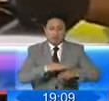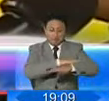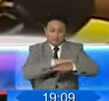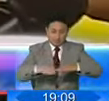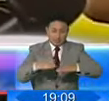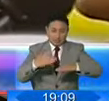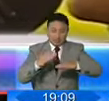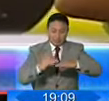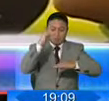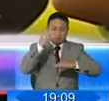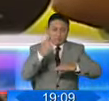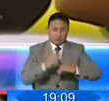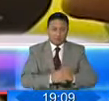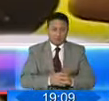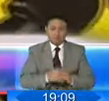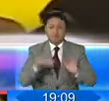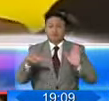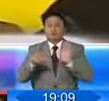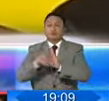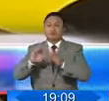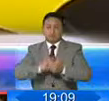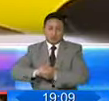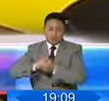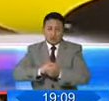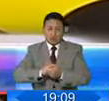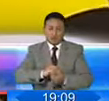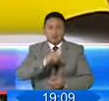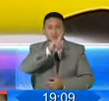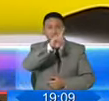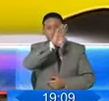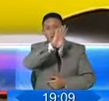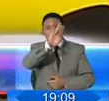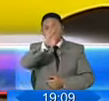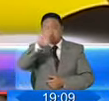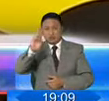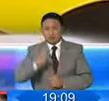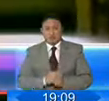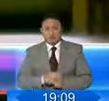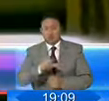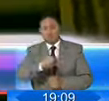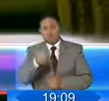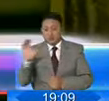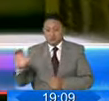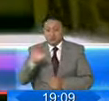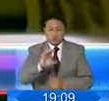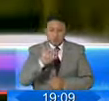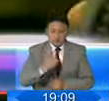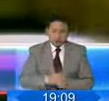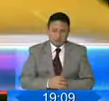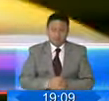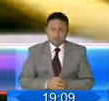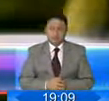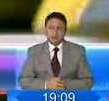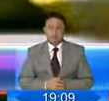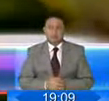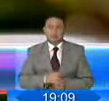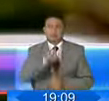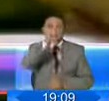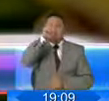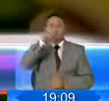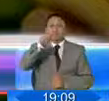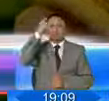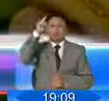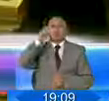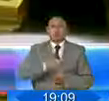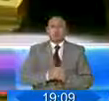recauda con alas solidarias tan sólo mil 446 los otros mil millones son otras fuentes distintas los mil millones de dólares habían sido ofrecidos por el